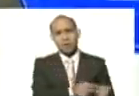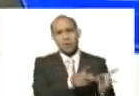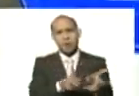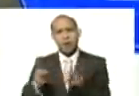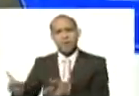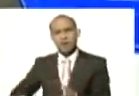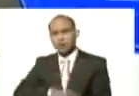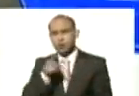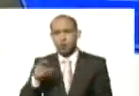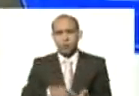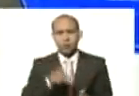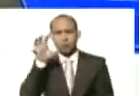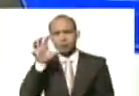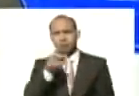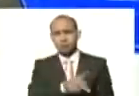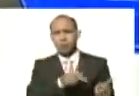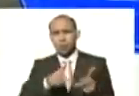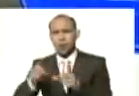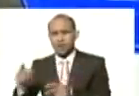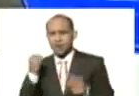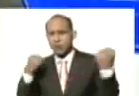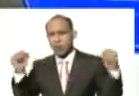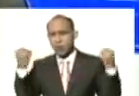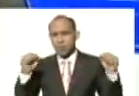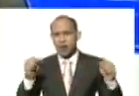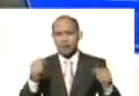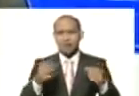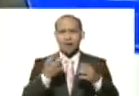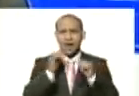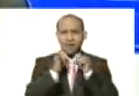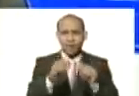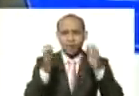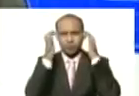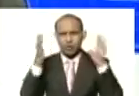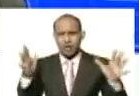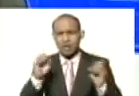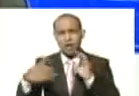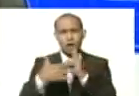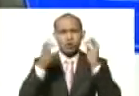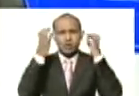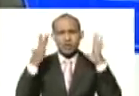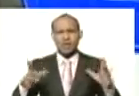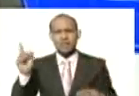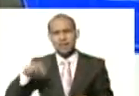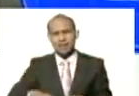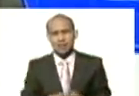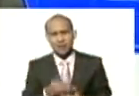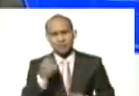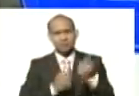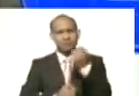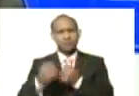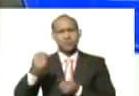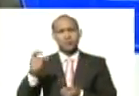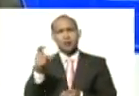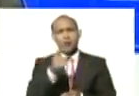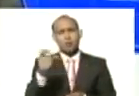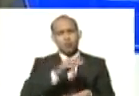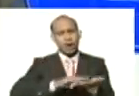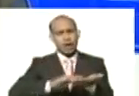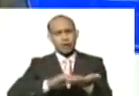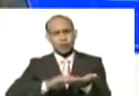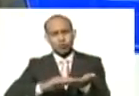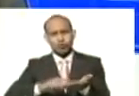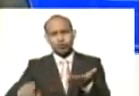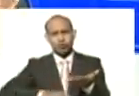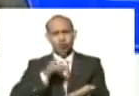eso. Los escudos son planificados con la información de inteligencia, con la contrainteligencia, para ir sobre la búsqueda de objetivos